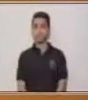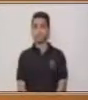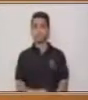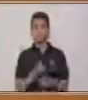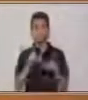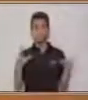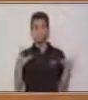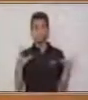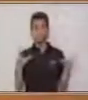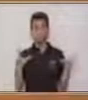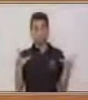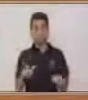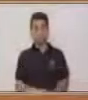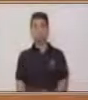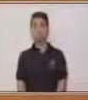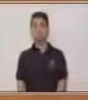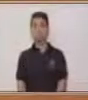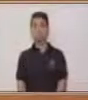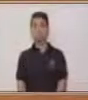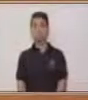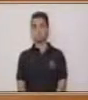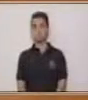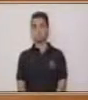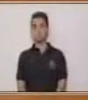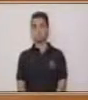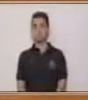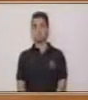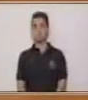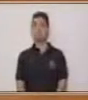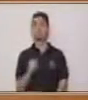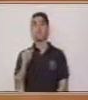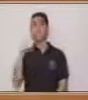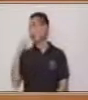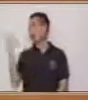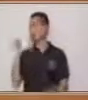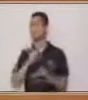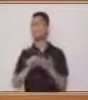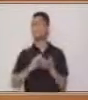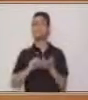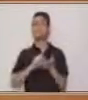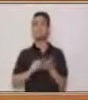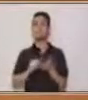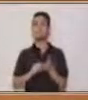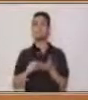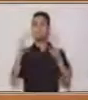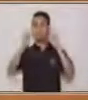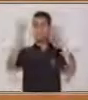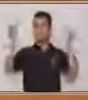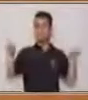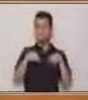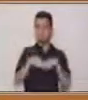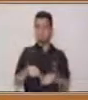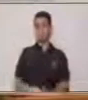¿Listo? Muy bien. Entonces, ahora voy a escribir acá en la pizarra